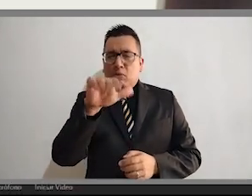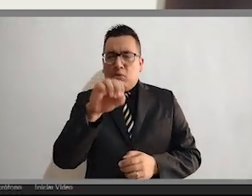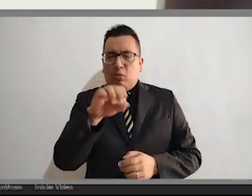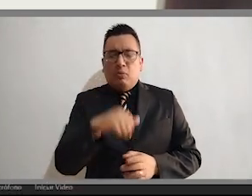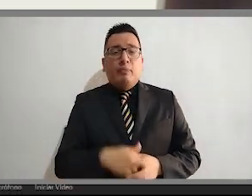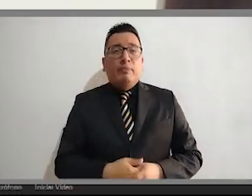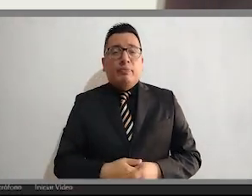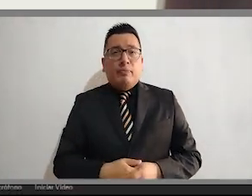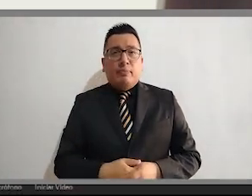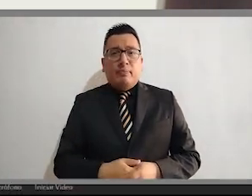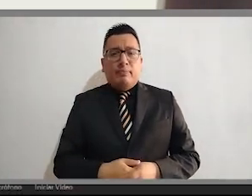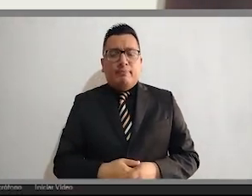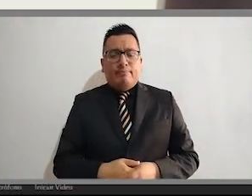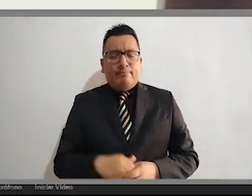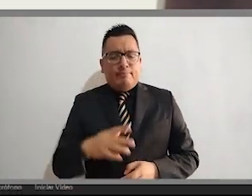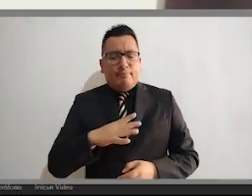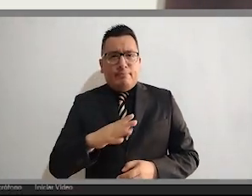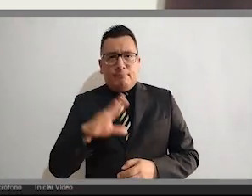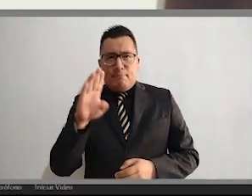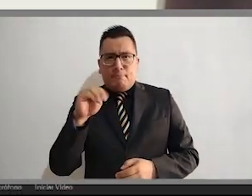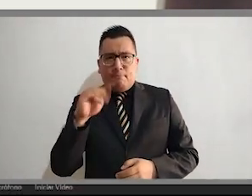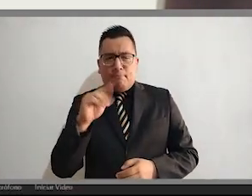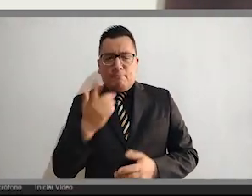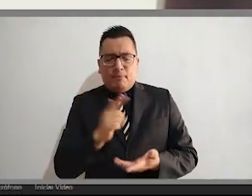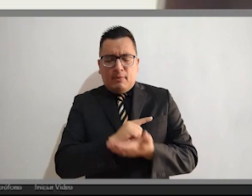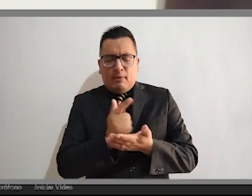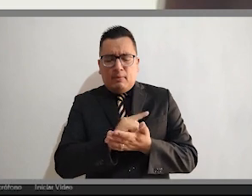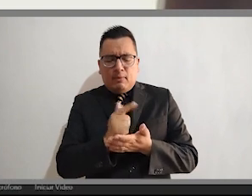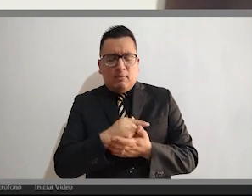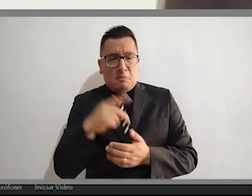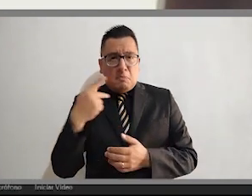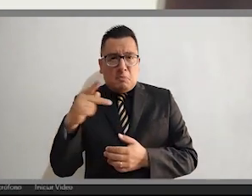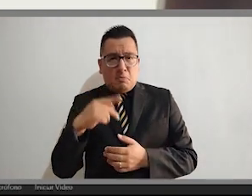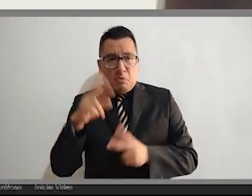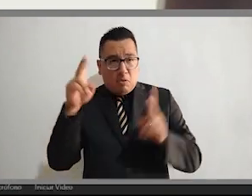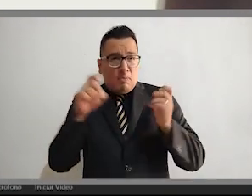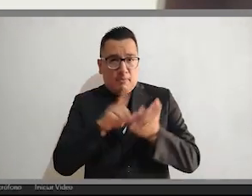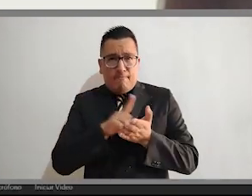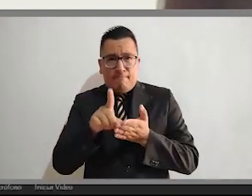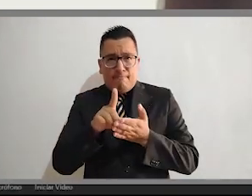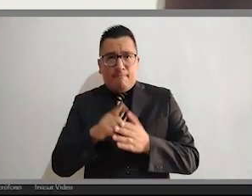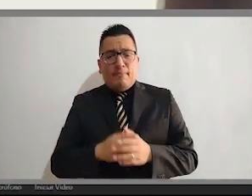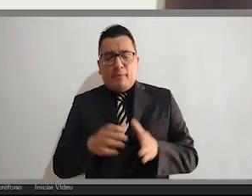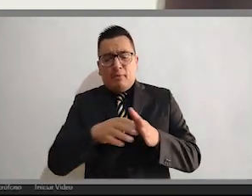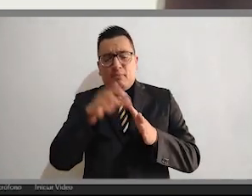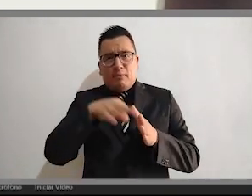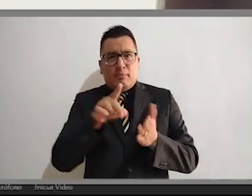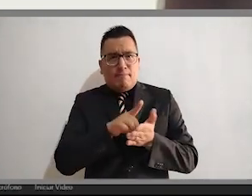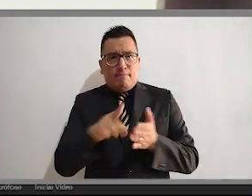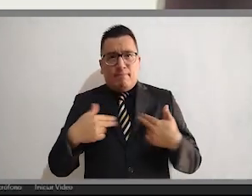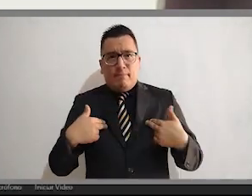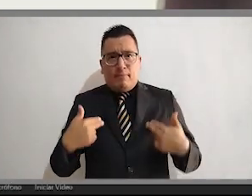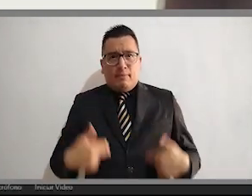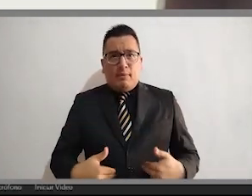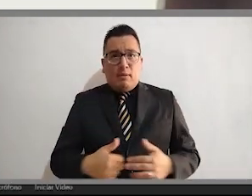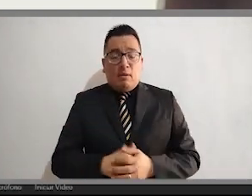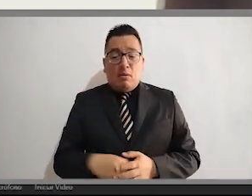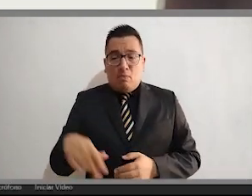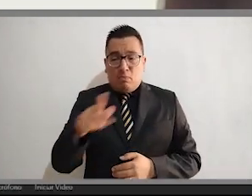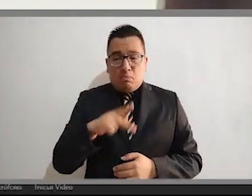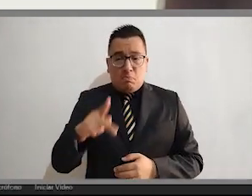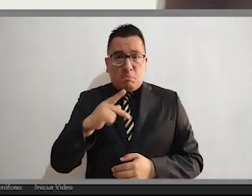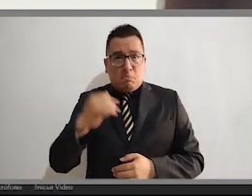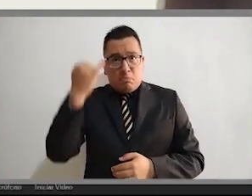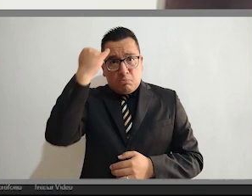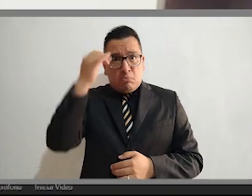Noruega. Tiene además 9 publicaciones, 9 libros sobre derecho electoral, constitucional, derechos humanos,